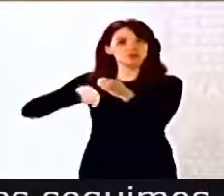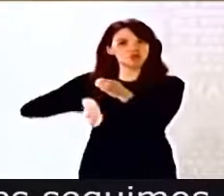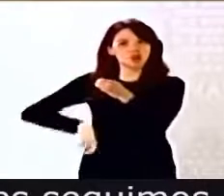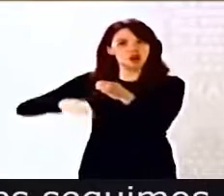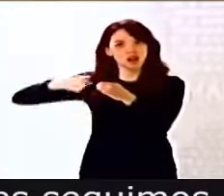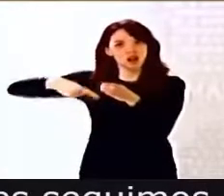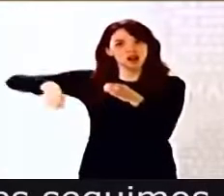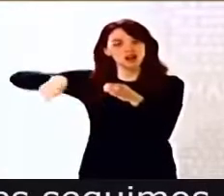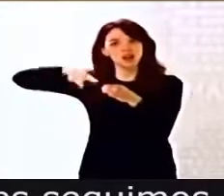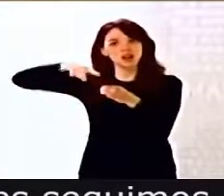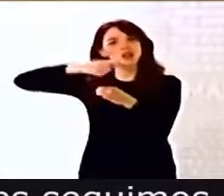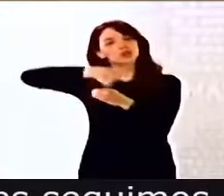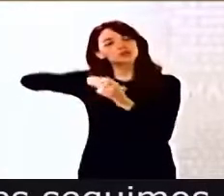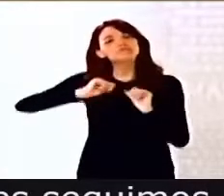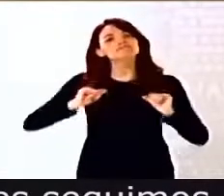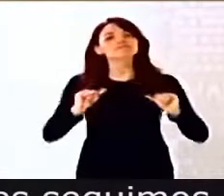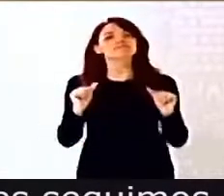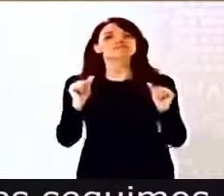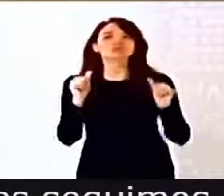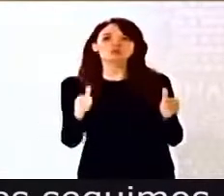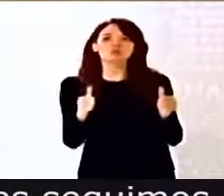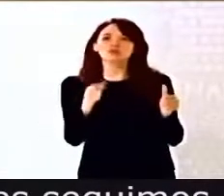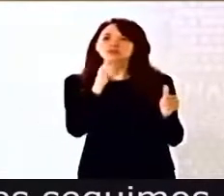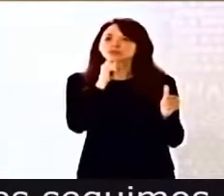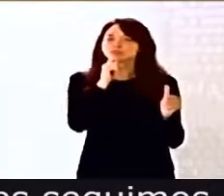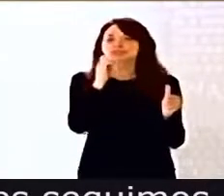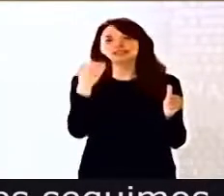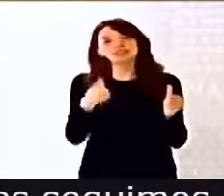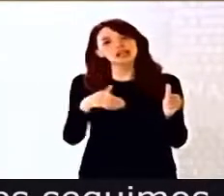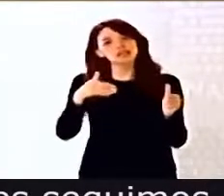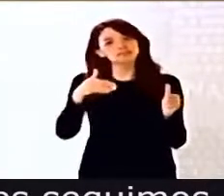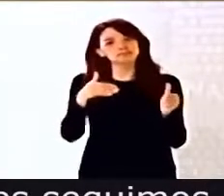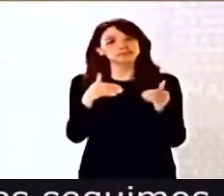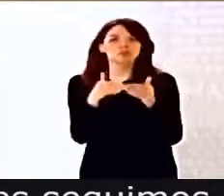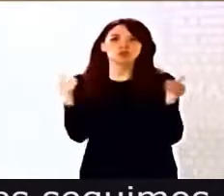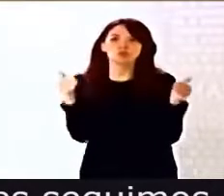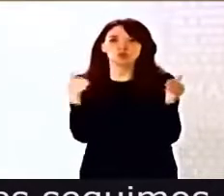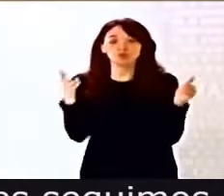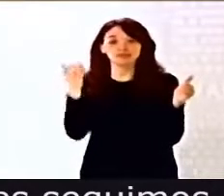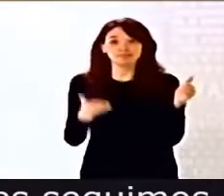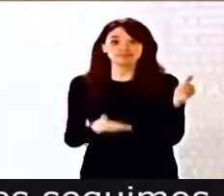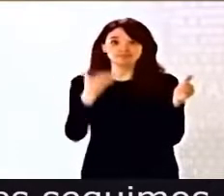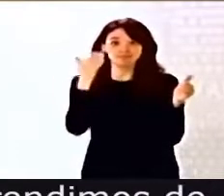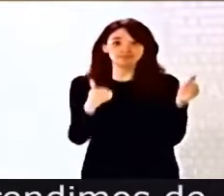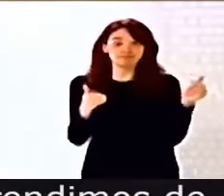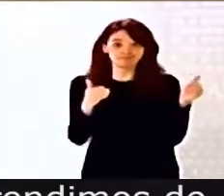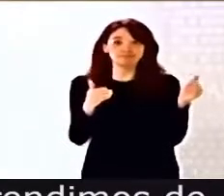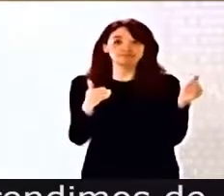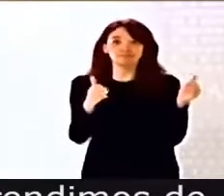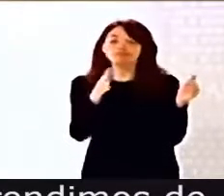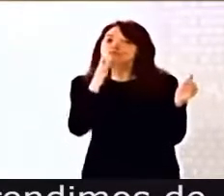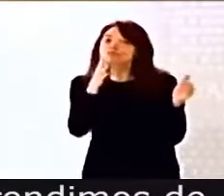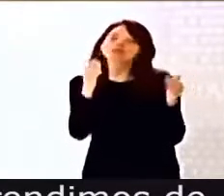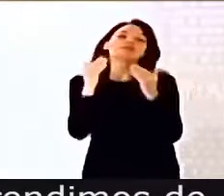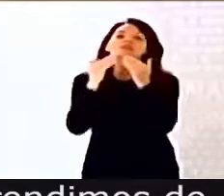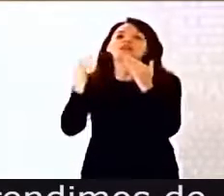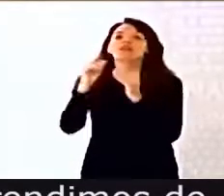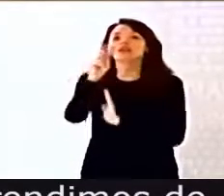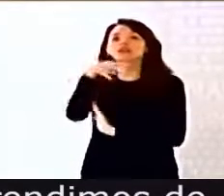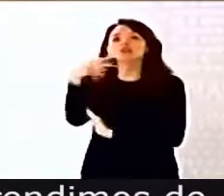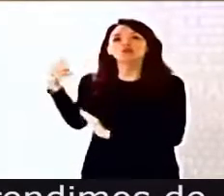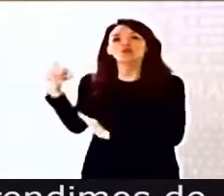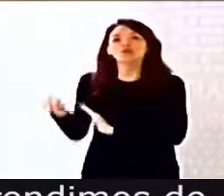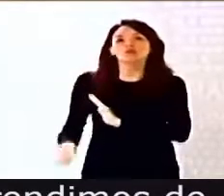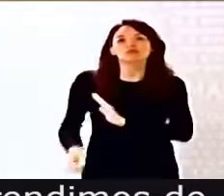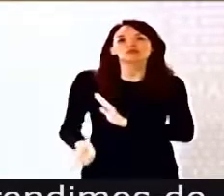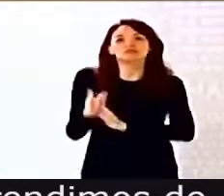emprendido de forma más importante con la resolución del Ministerio en